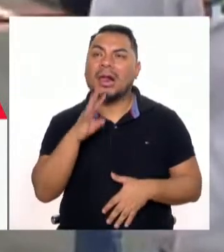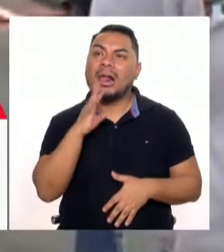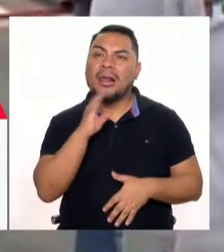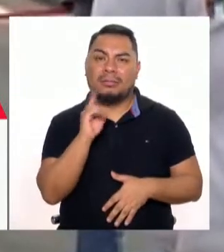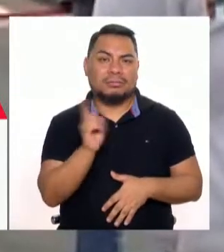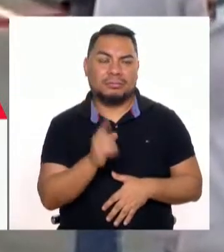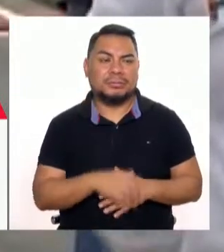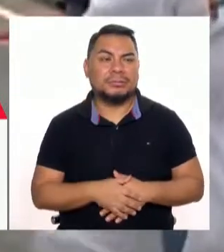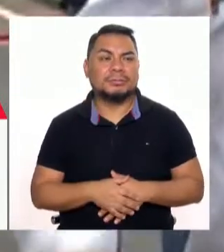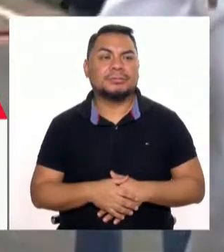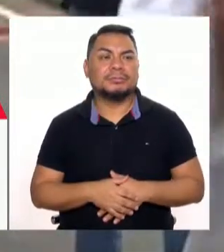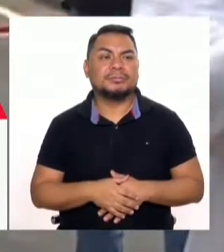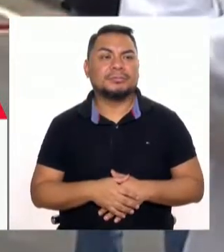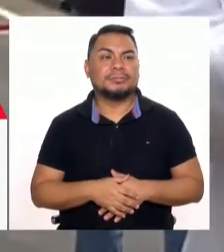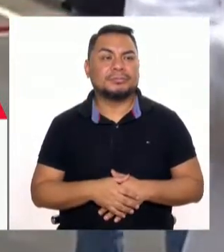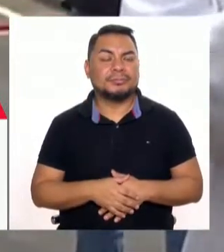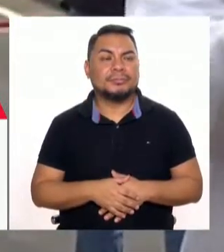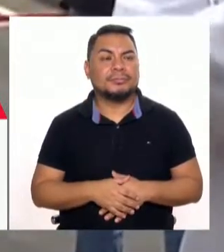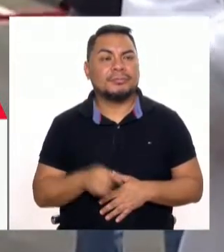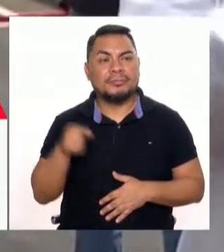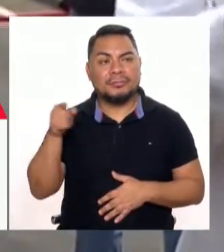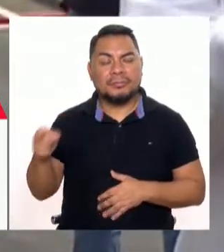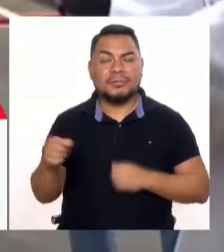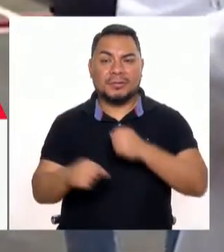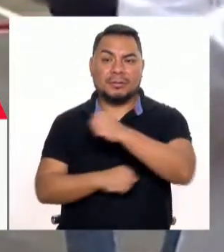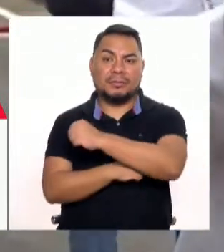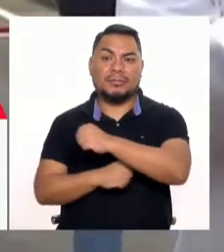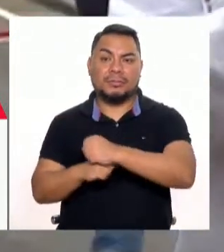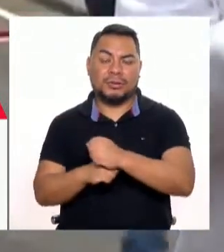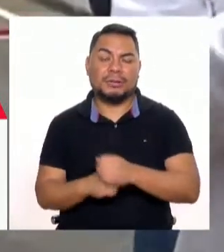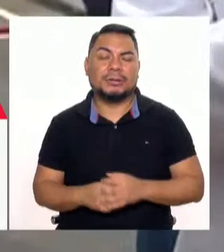palabras este puente